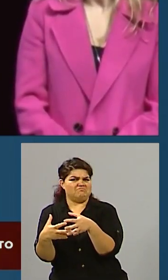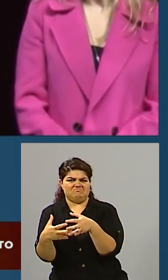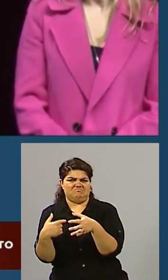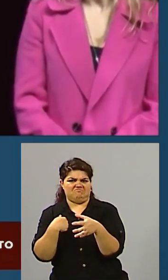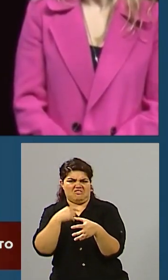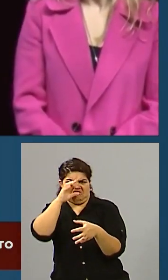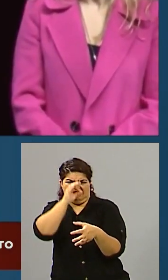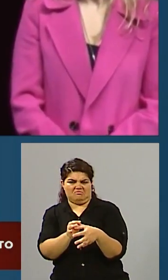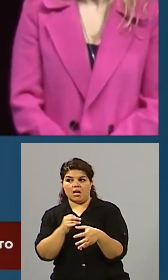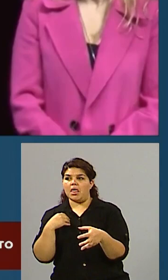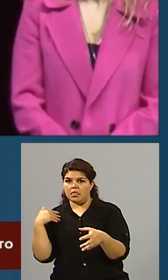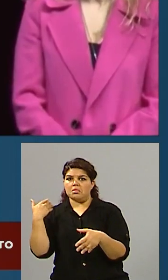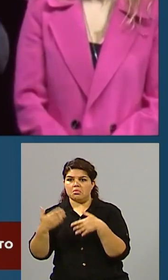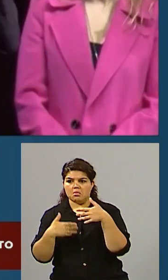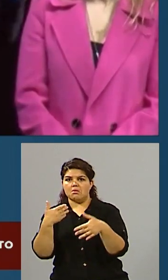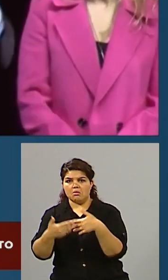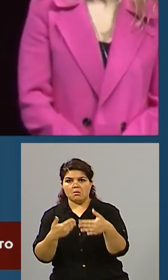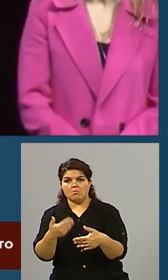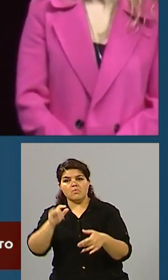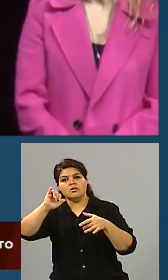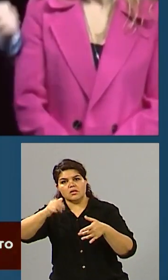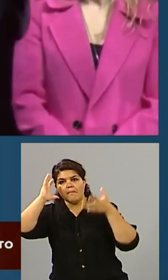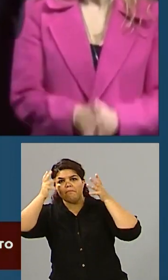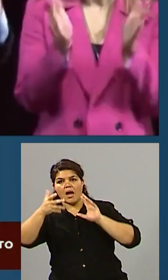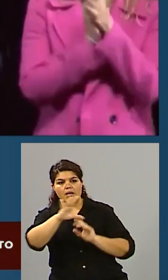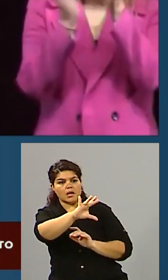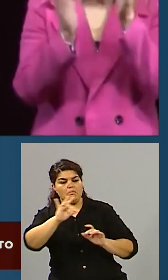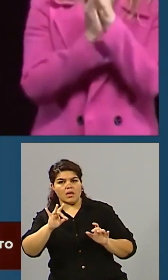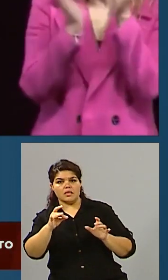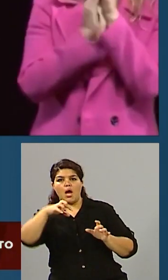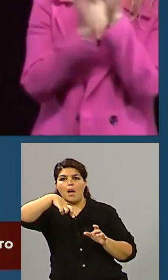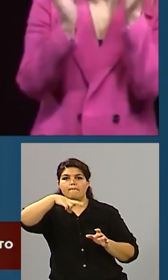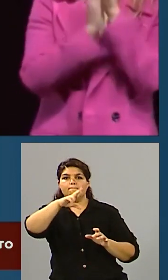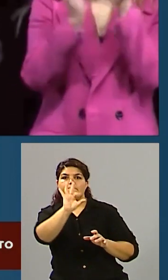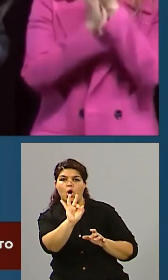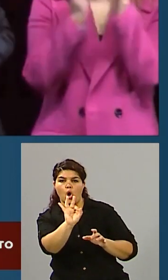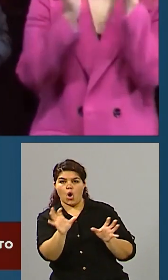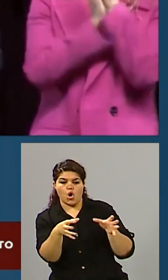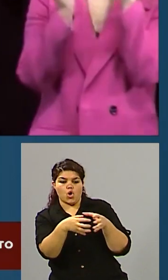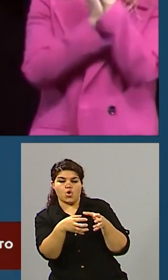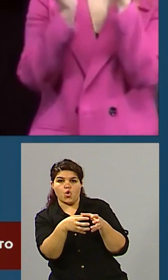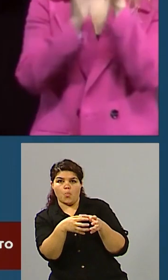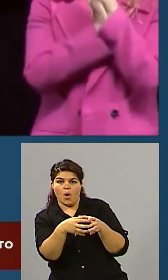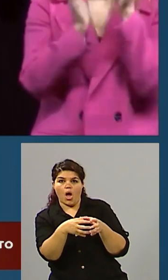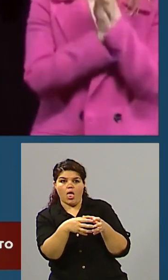candidata a presidenta, su candidato a vicepresidente, como así de Mauricio Macri, el expresidente Macri, a